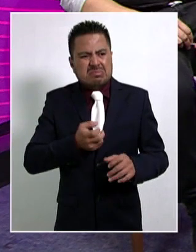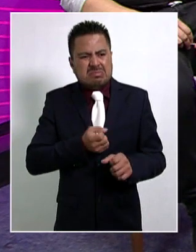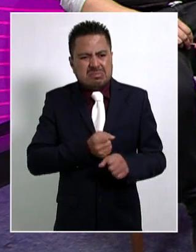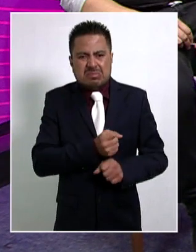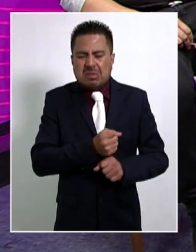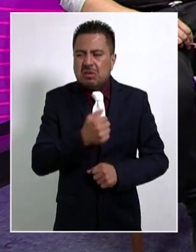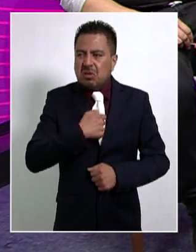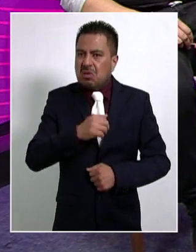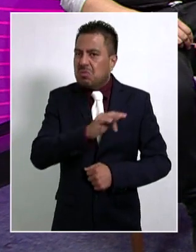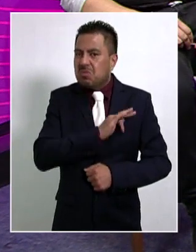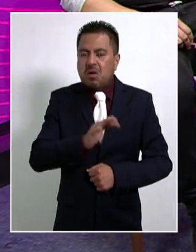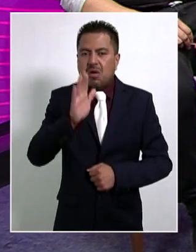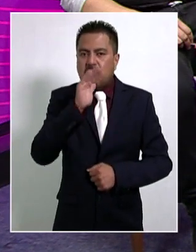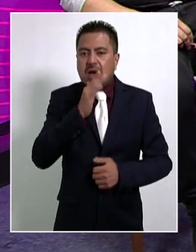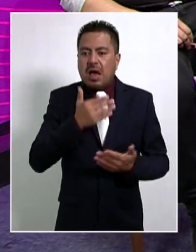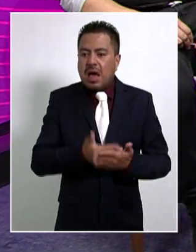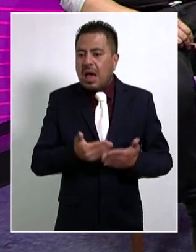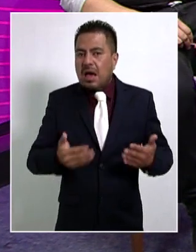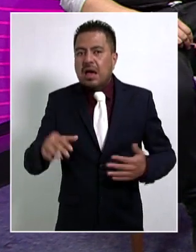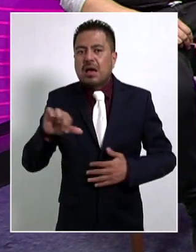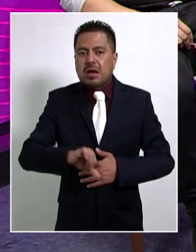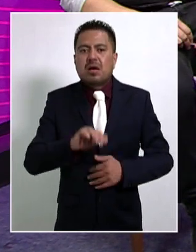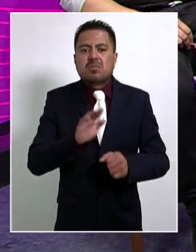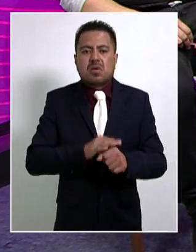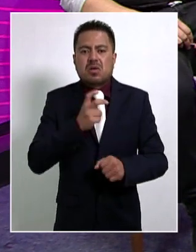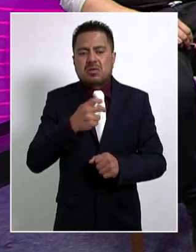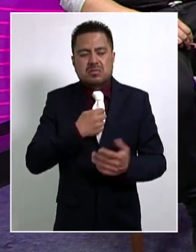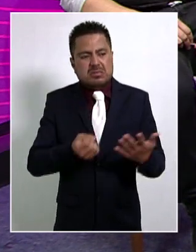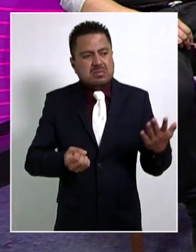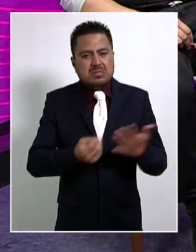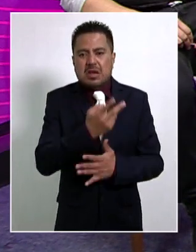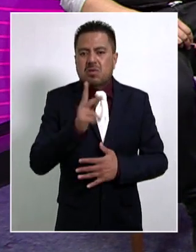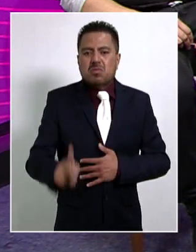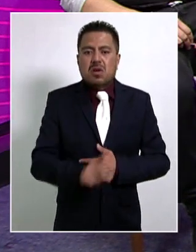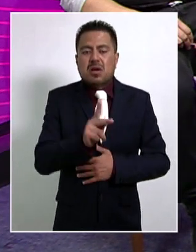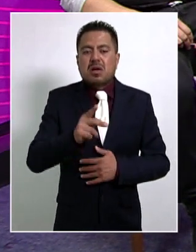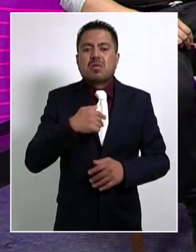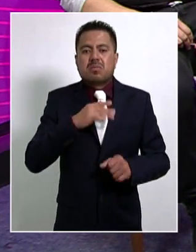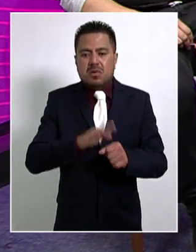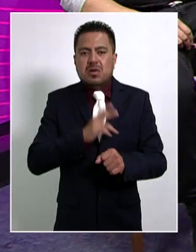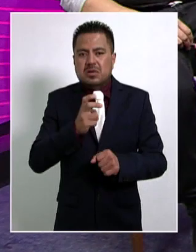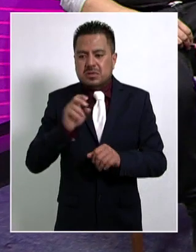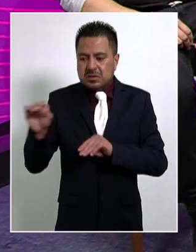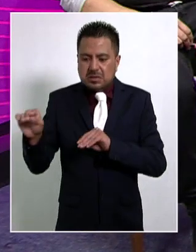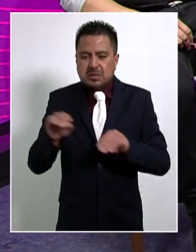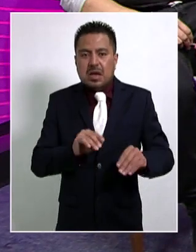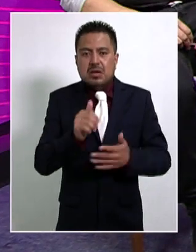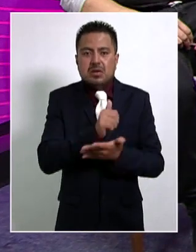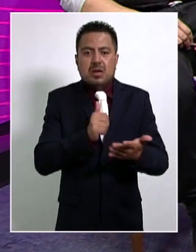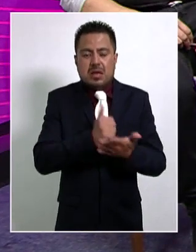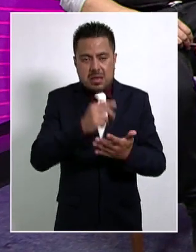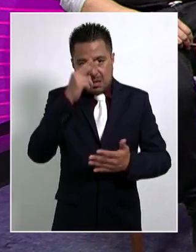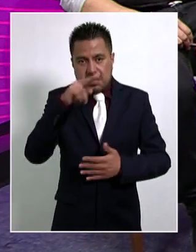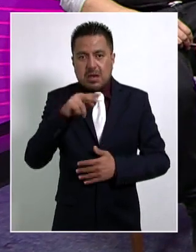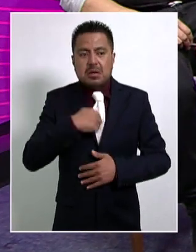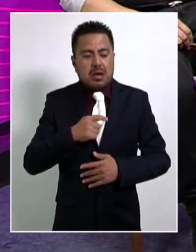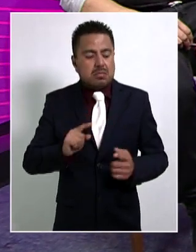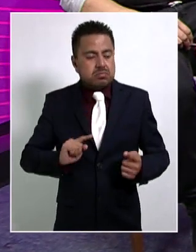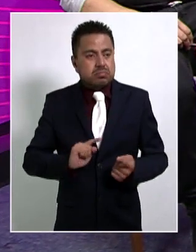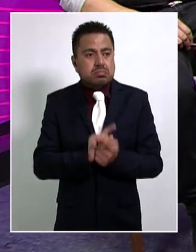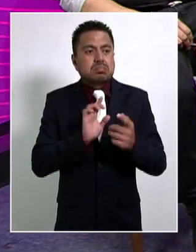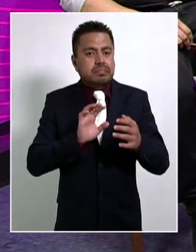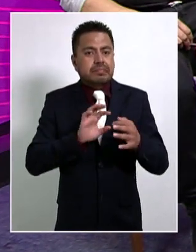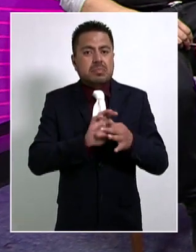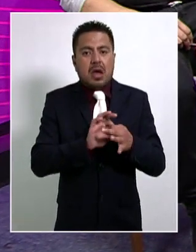no podía ser quien yo soy ahora. Por eso tuve que salir de allí. Por eso tuve que venir a la Ciudad de México, en donde sí encontré